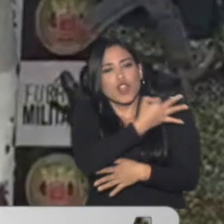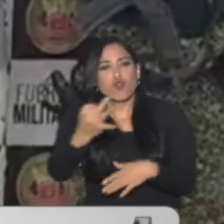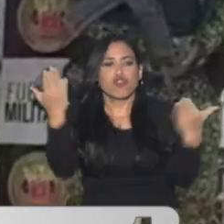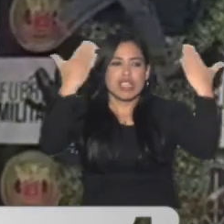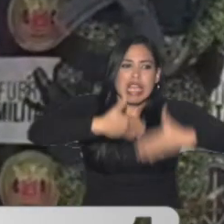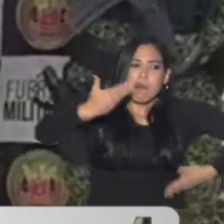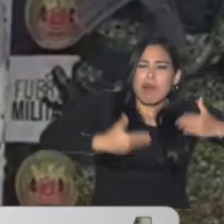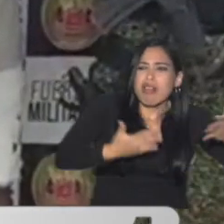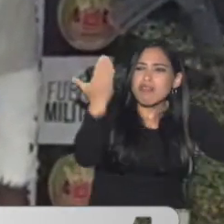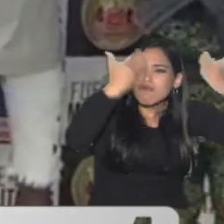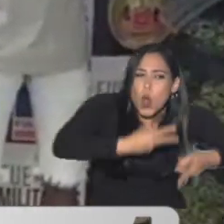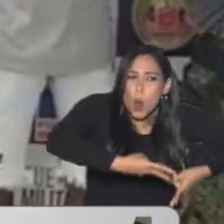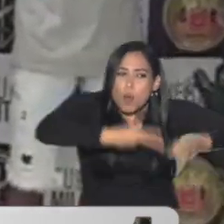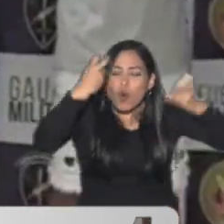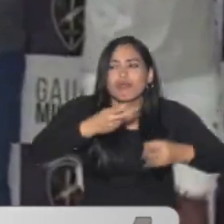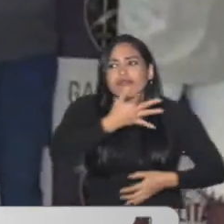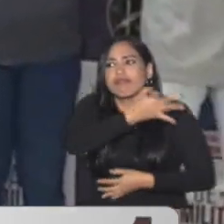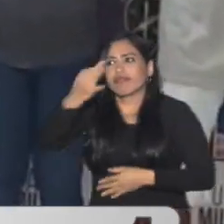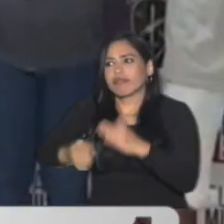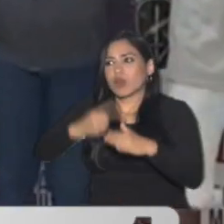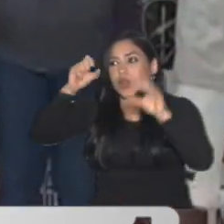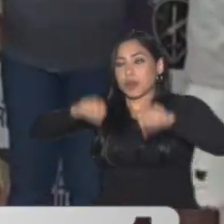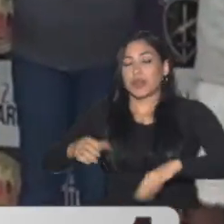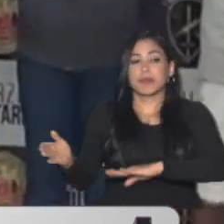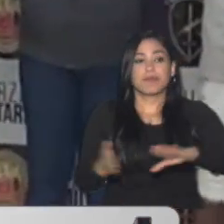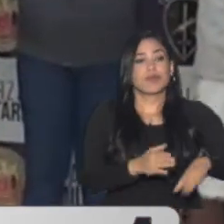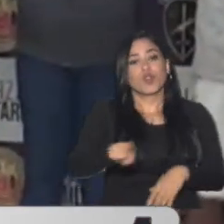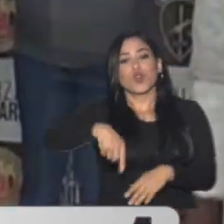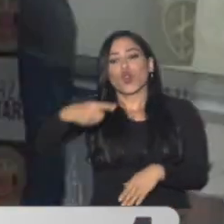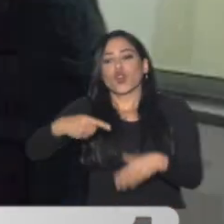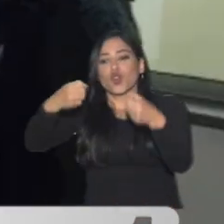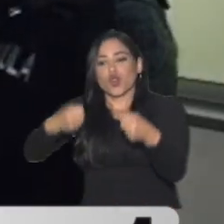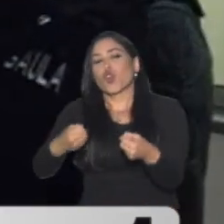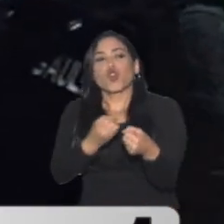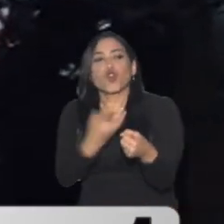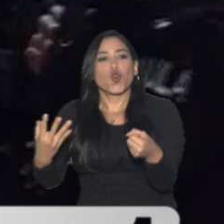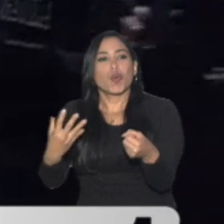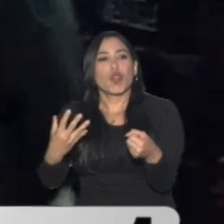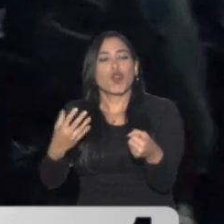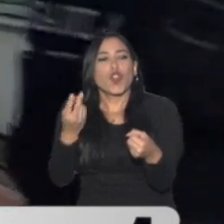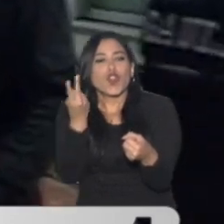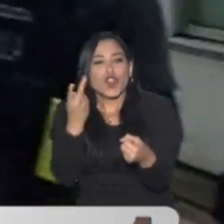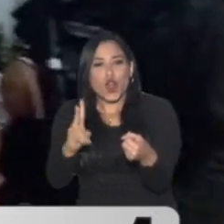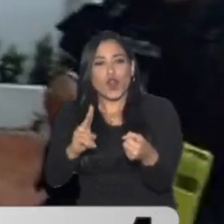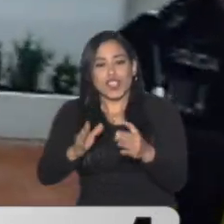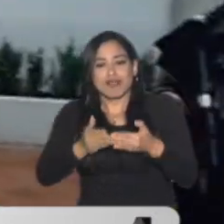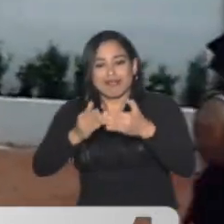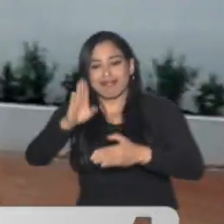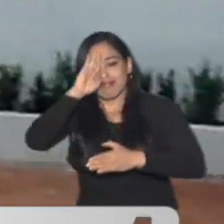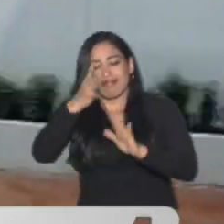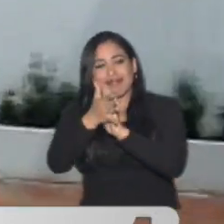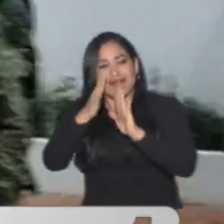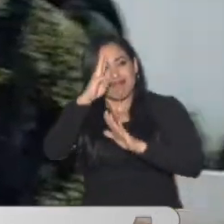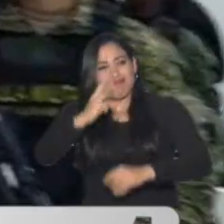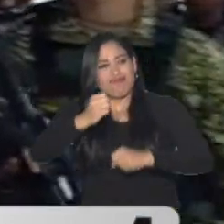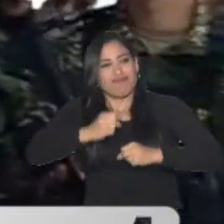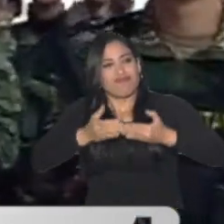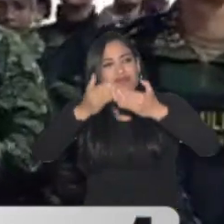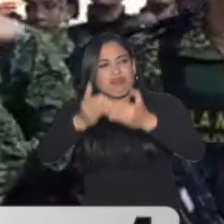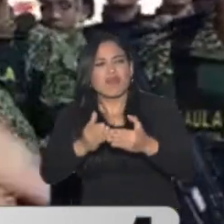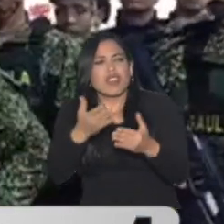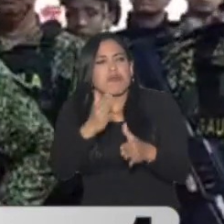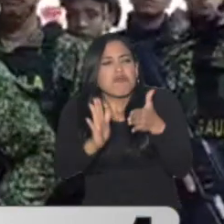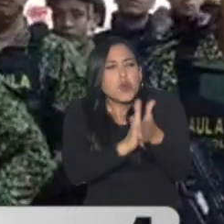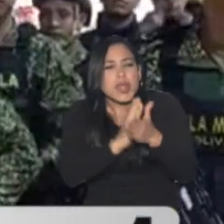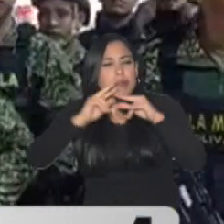temas de sus hijos vamos a hablar también con el comandante del batallón número 12 de la infantería de marina muy buenos días cómo fue la